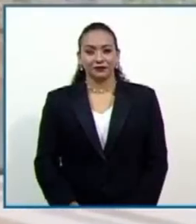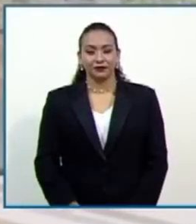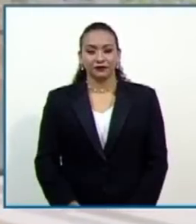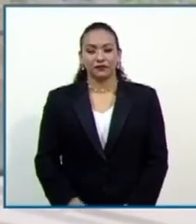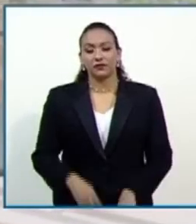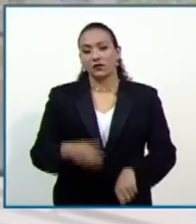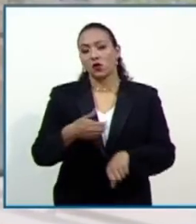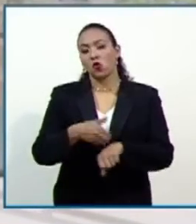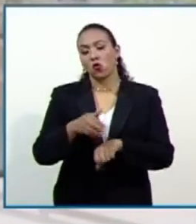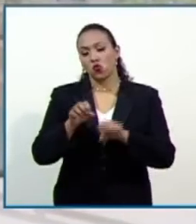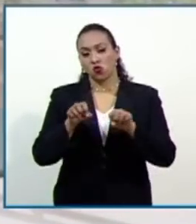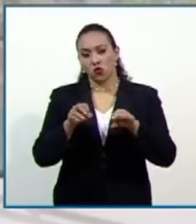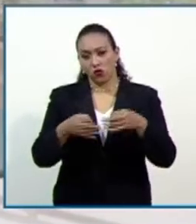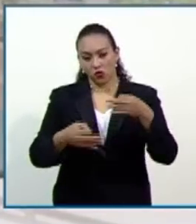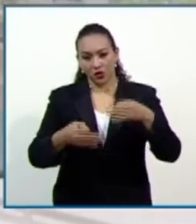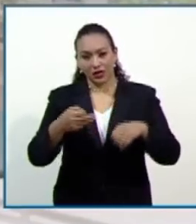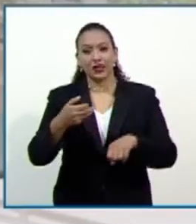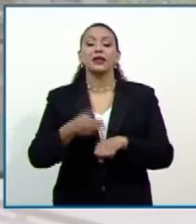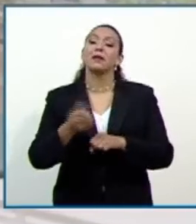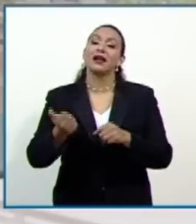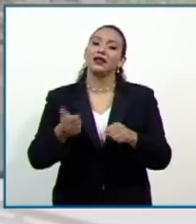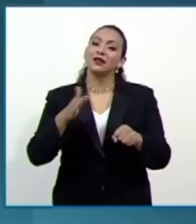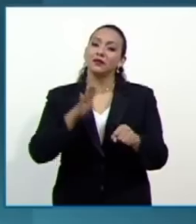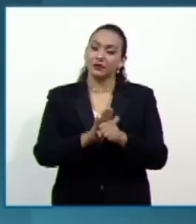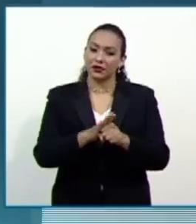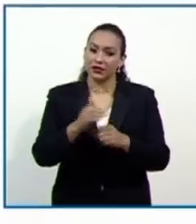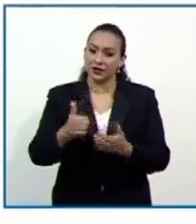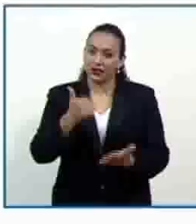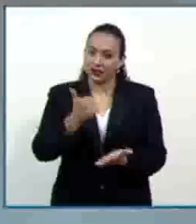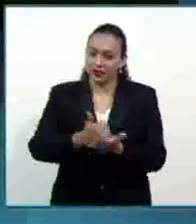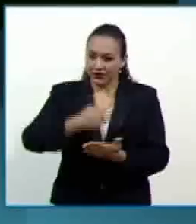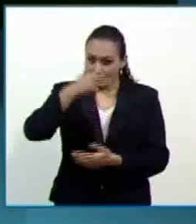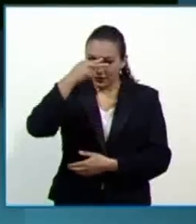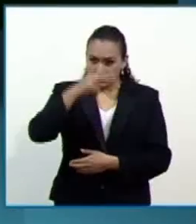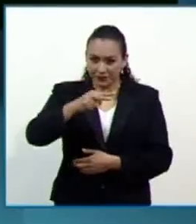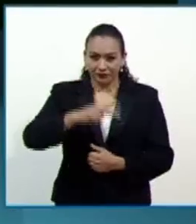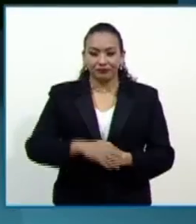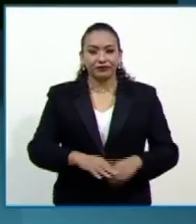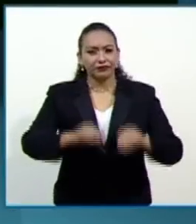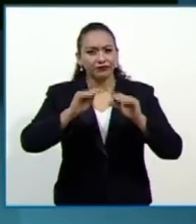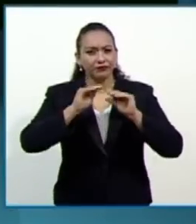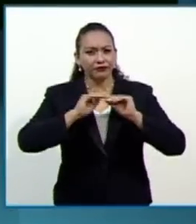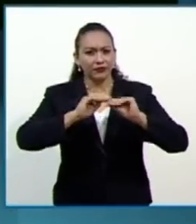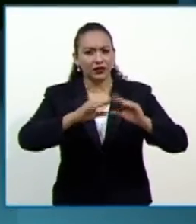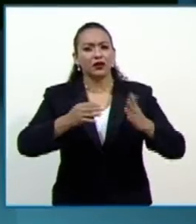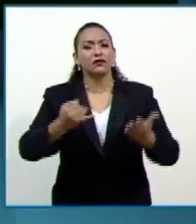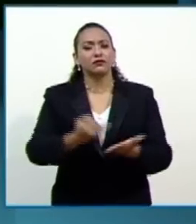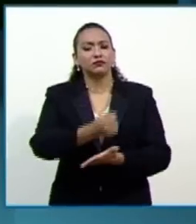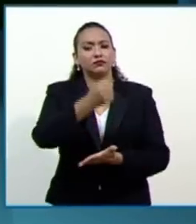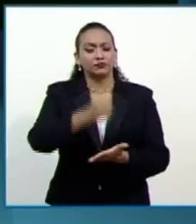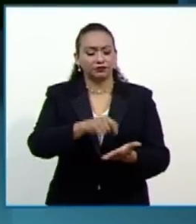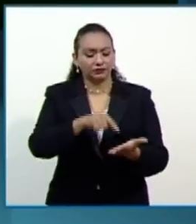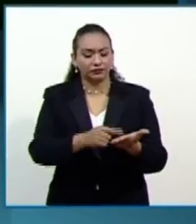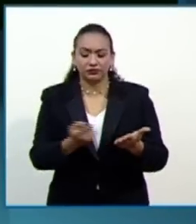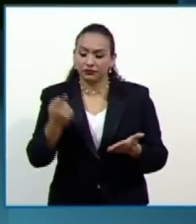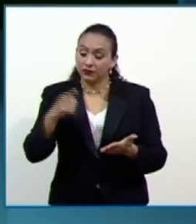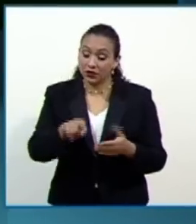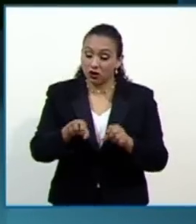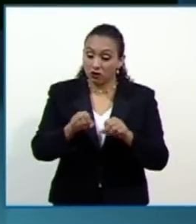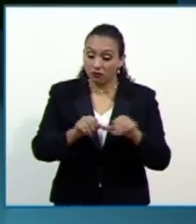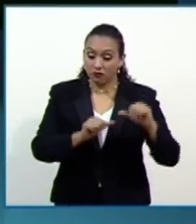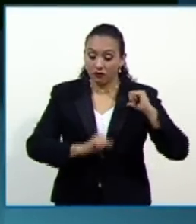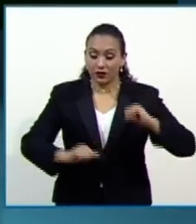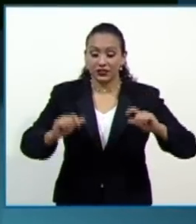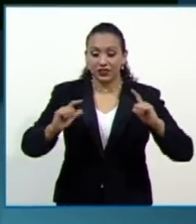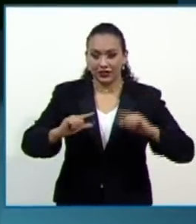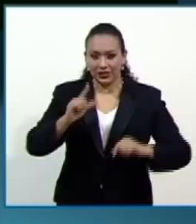El 10º Tribunal Colegiado en materia administrativa de la Ciudad de México emitió una sentencia en la que ordena a la Fiscalía General